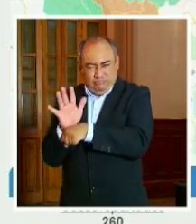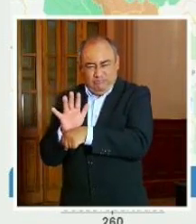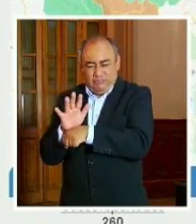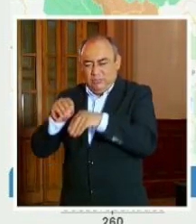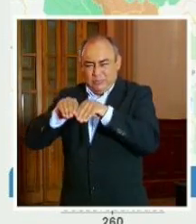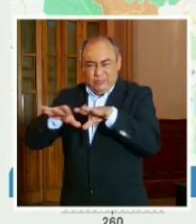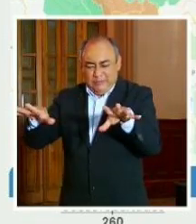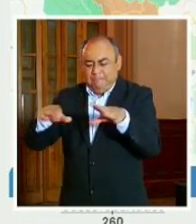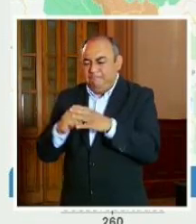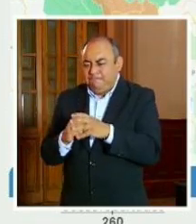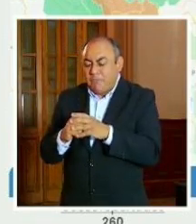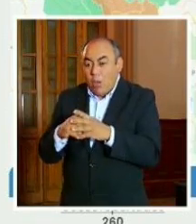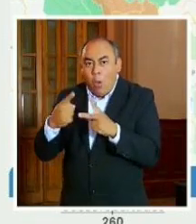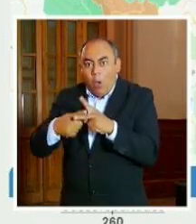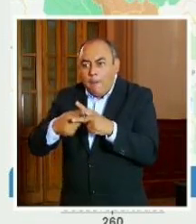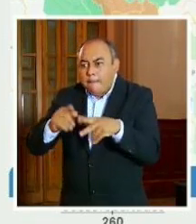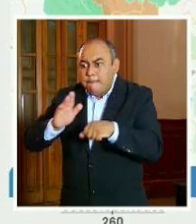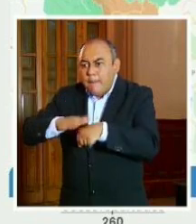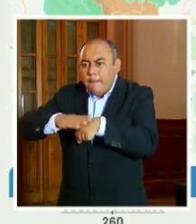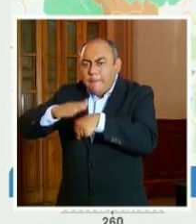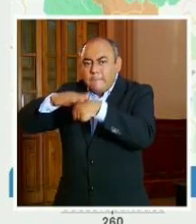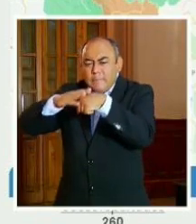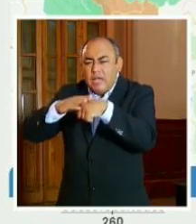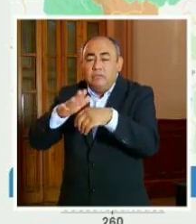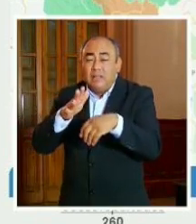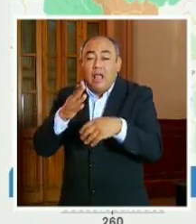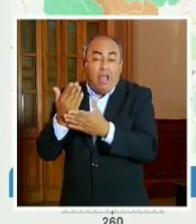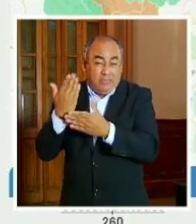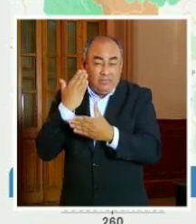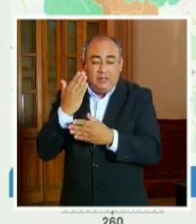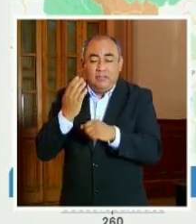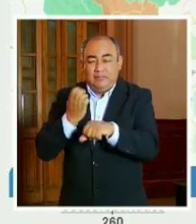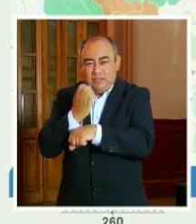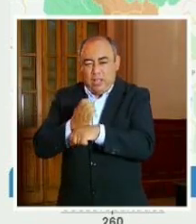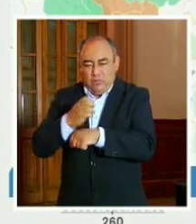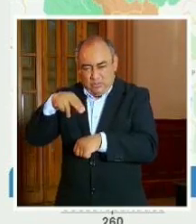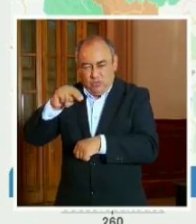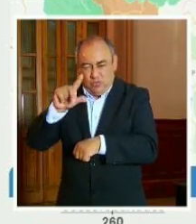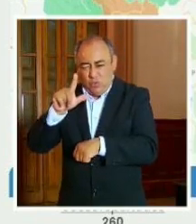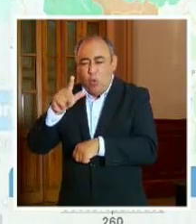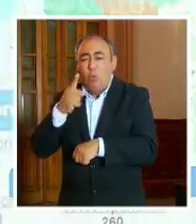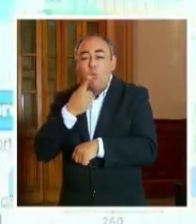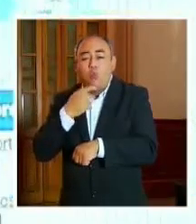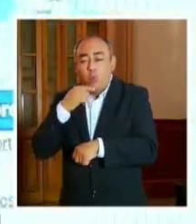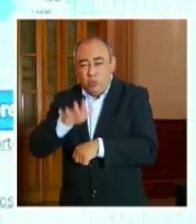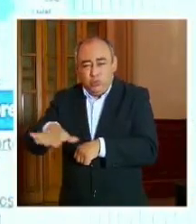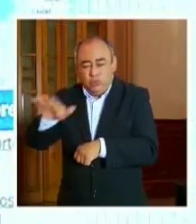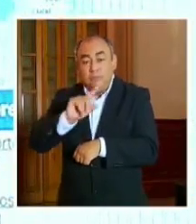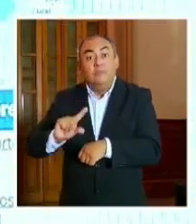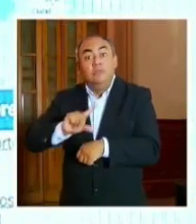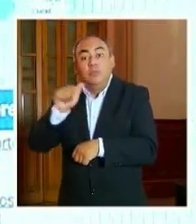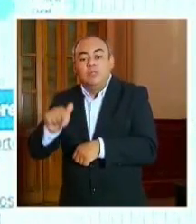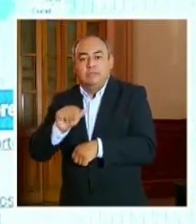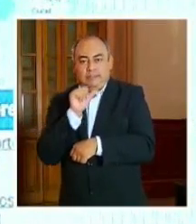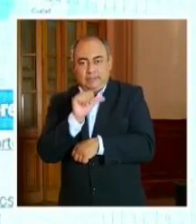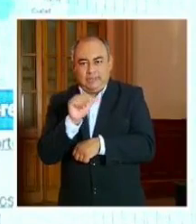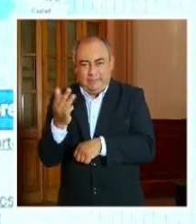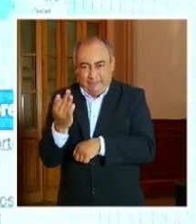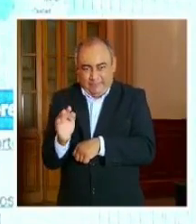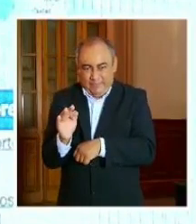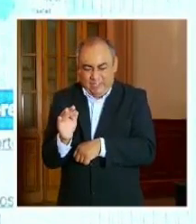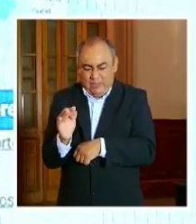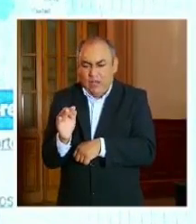más críticos, casi con todo el estado en rojo. Después, el 16 de febrero, veíamos que empezábamos ya